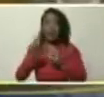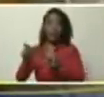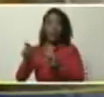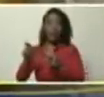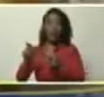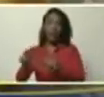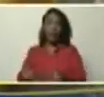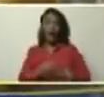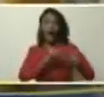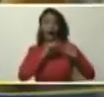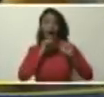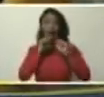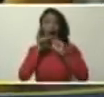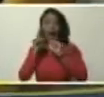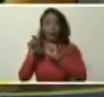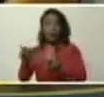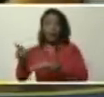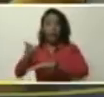así.